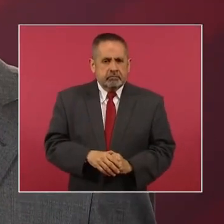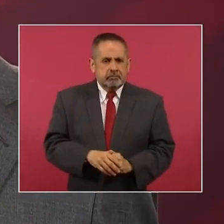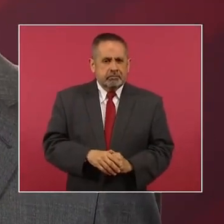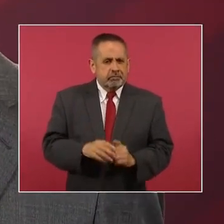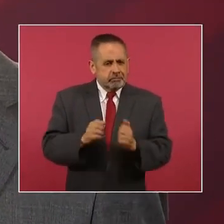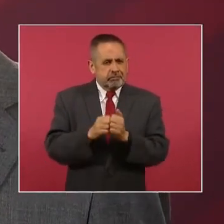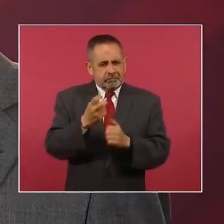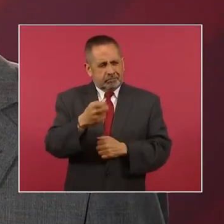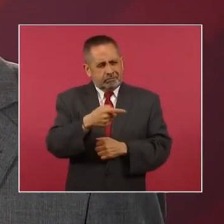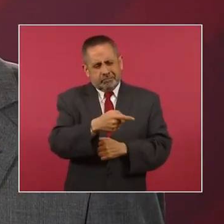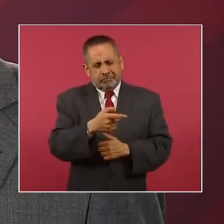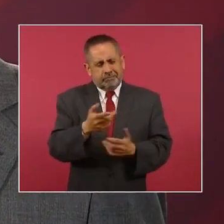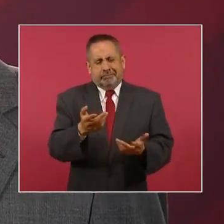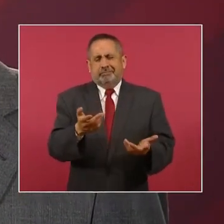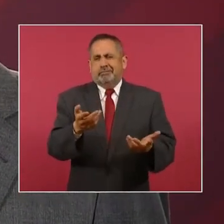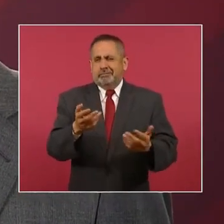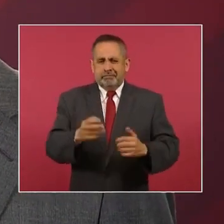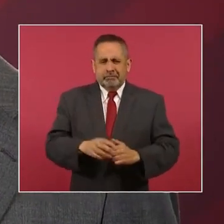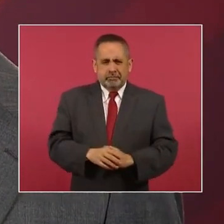con ese hecho.